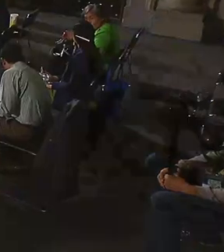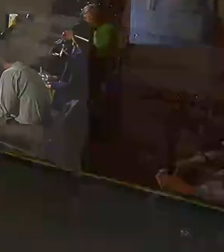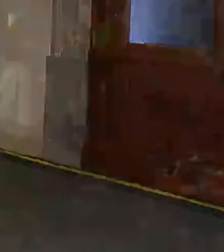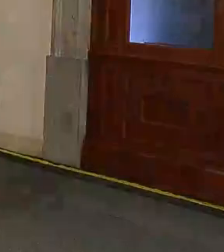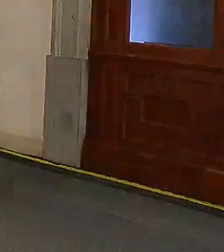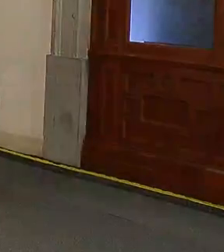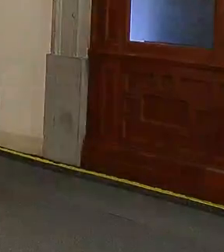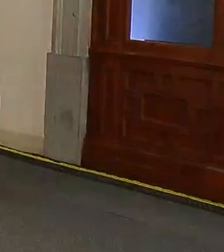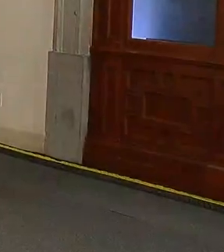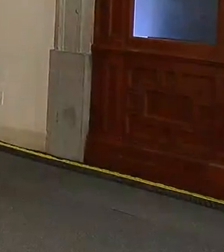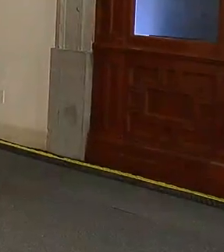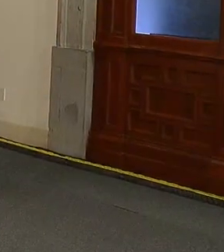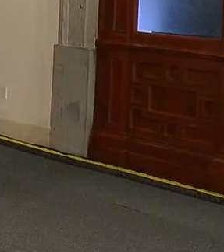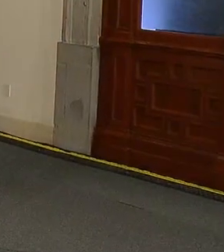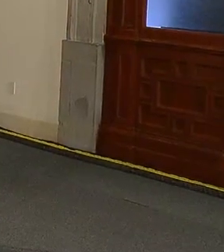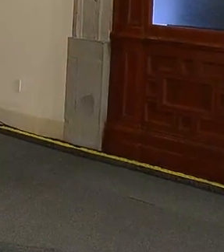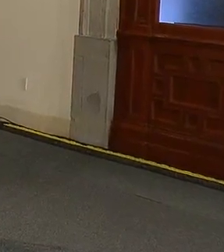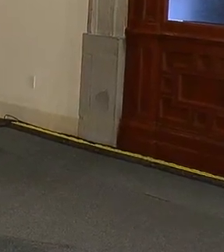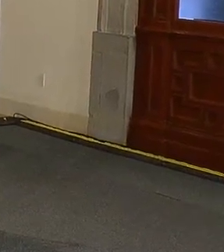Buenos días,